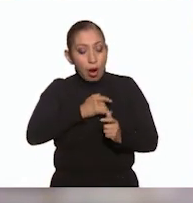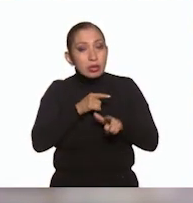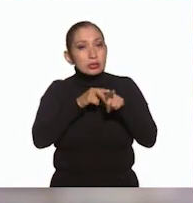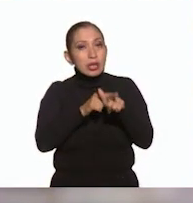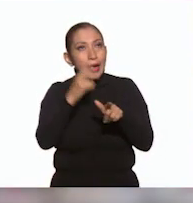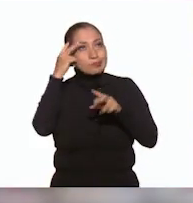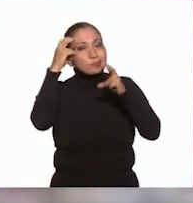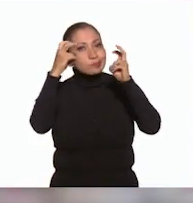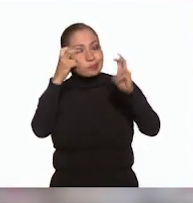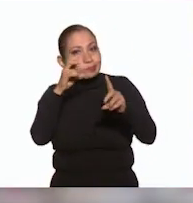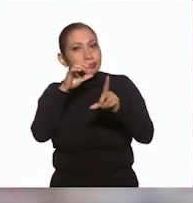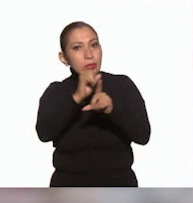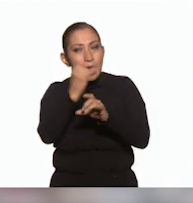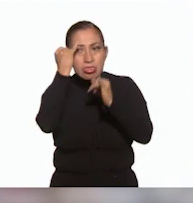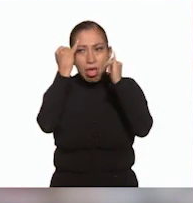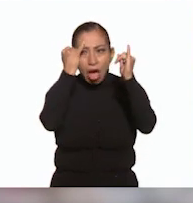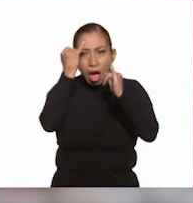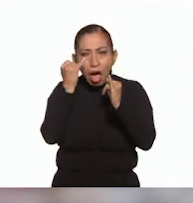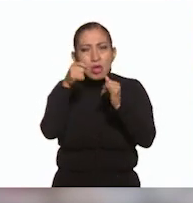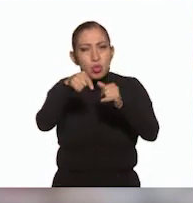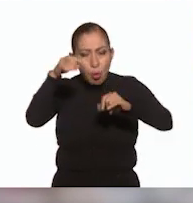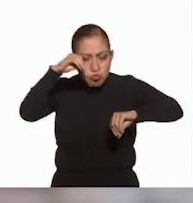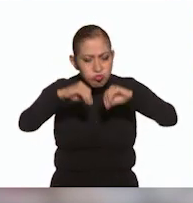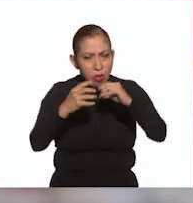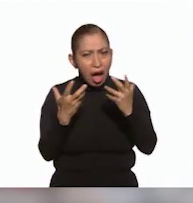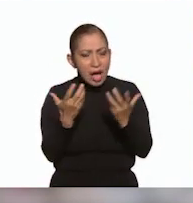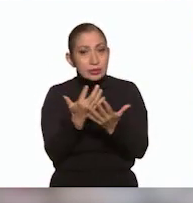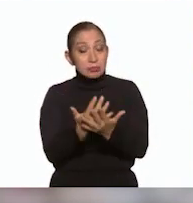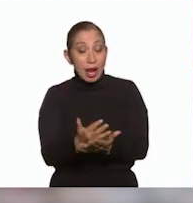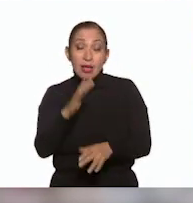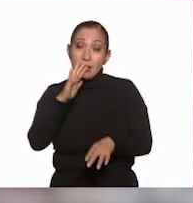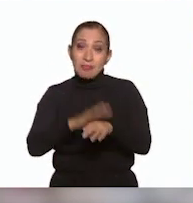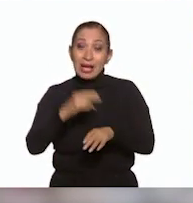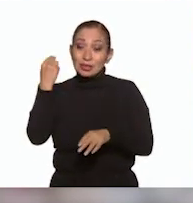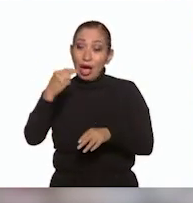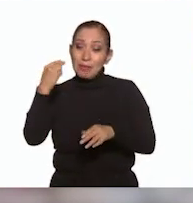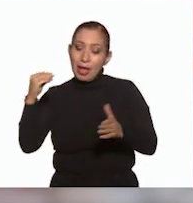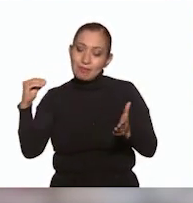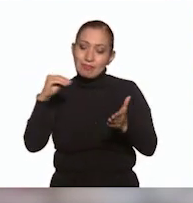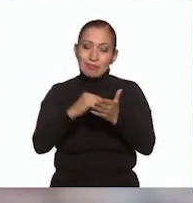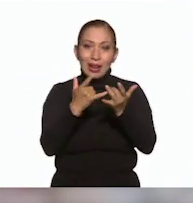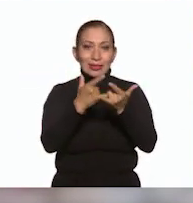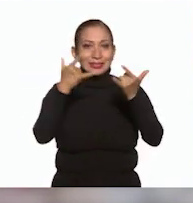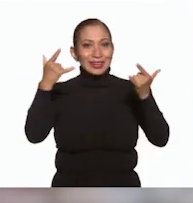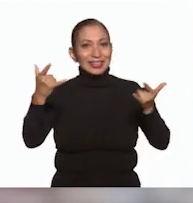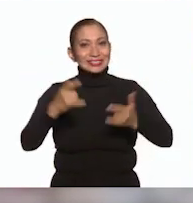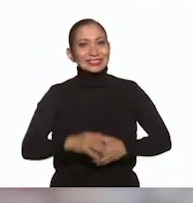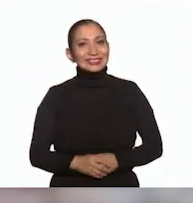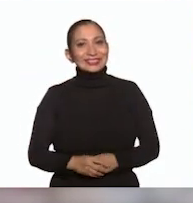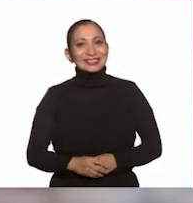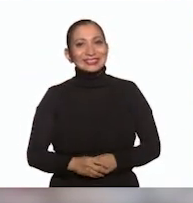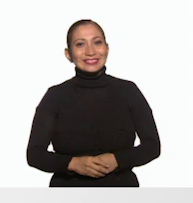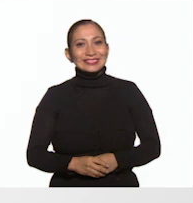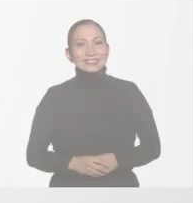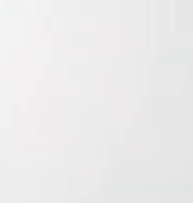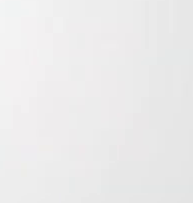tus sueños, innovar y crear esperanzas y, sobre todo, dejar tu nombre marcado en la historia.